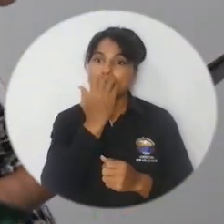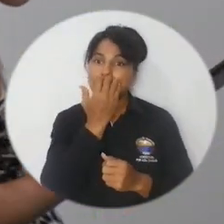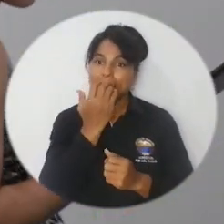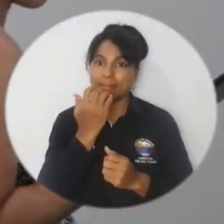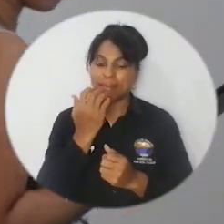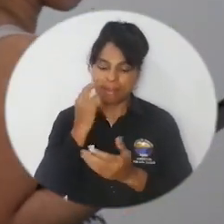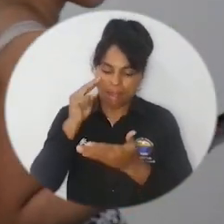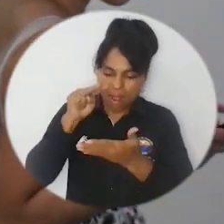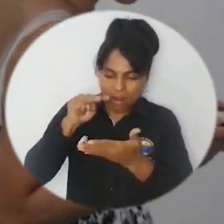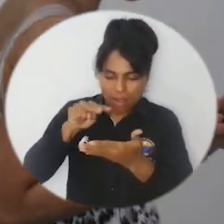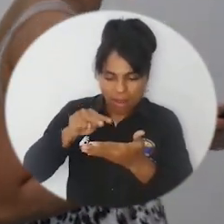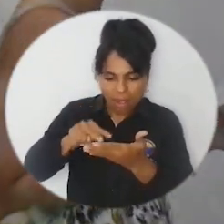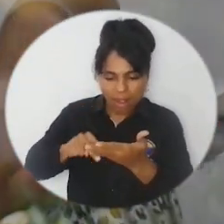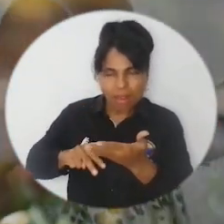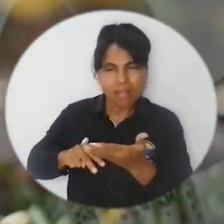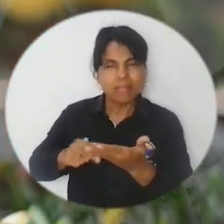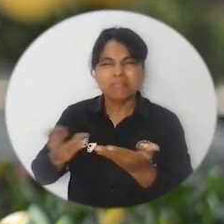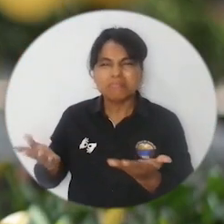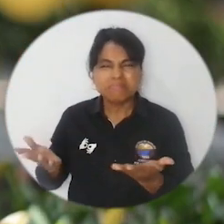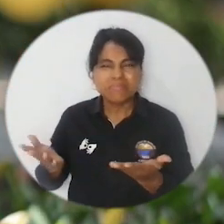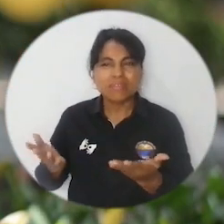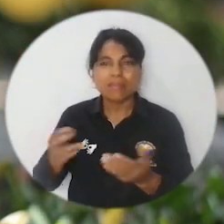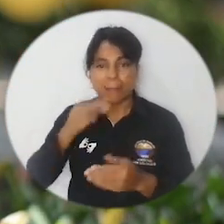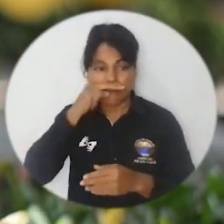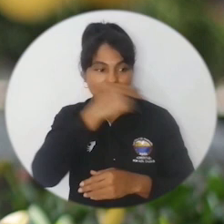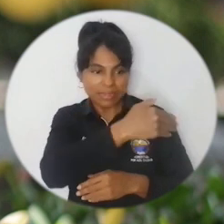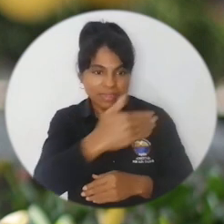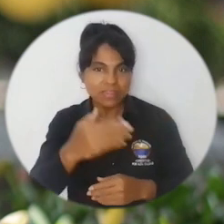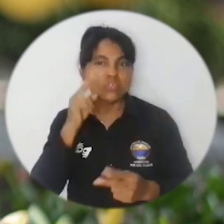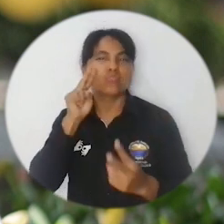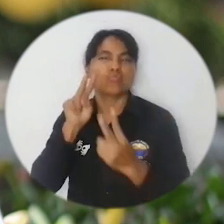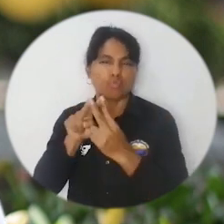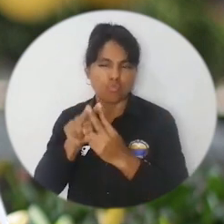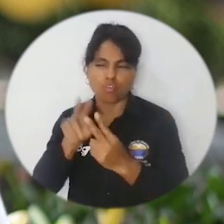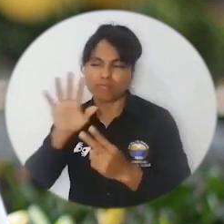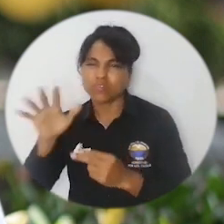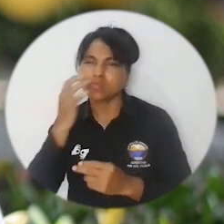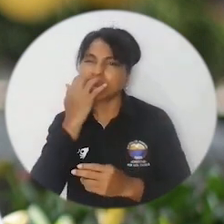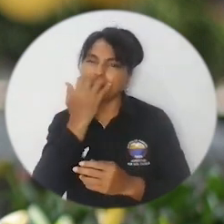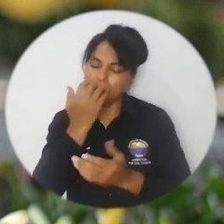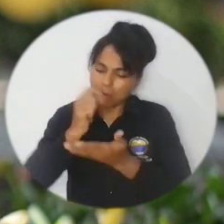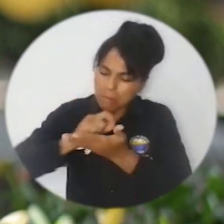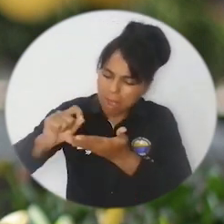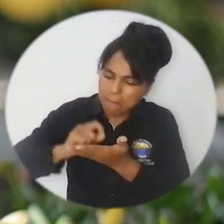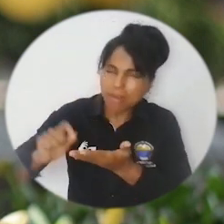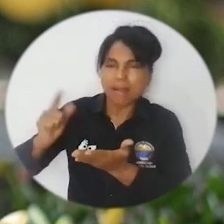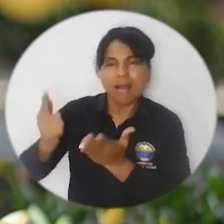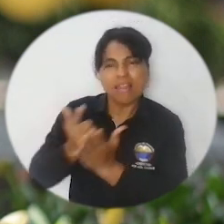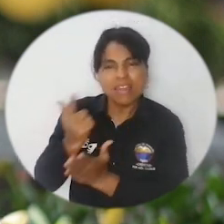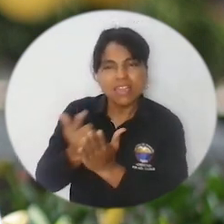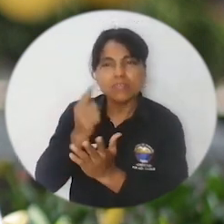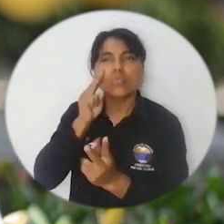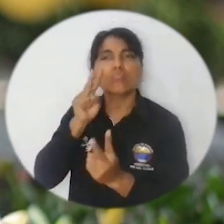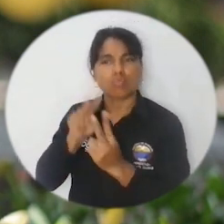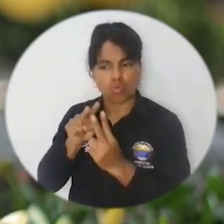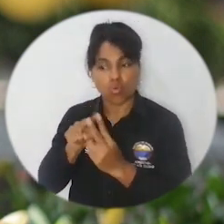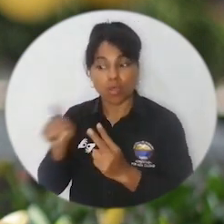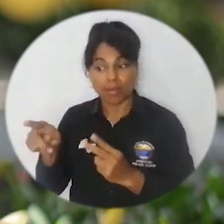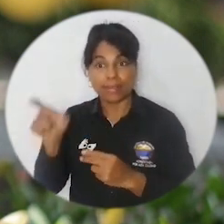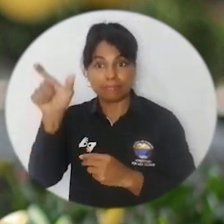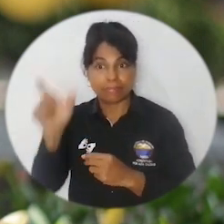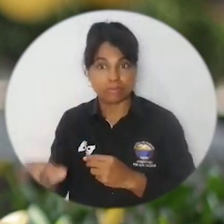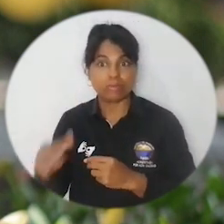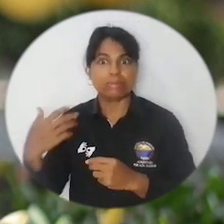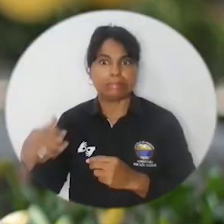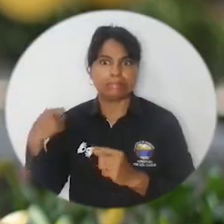Tenemos la Gabo Lectura para que los chicos conozcan a mayor cabalidad las obras de Gabo y puedan saber